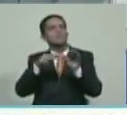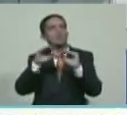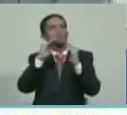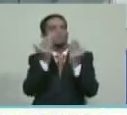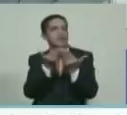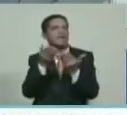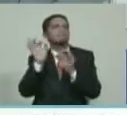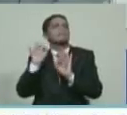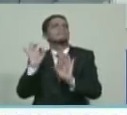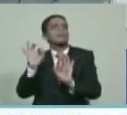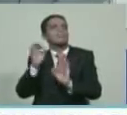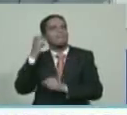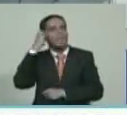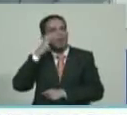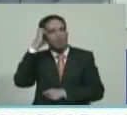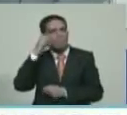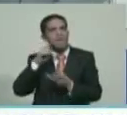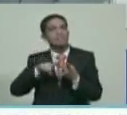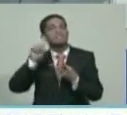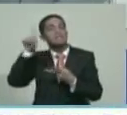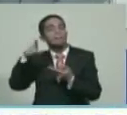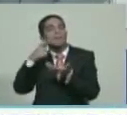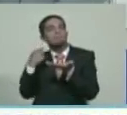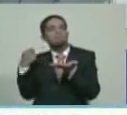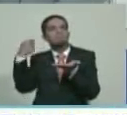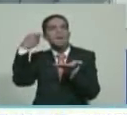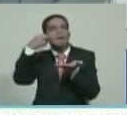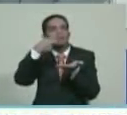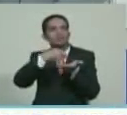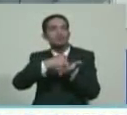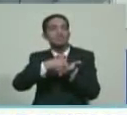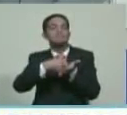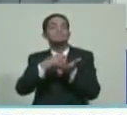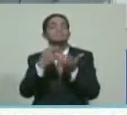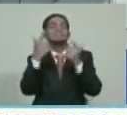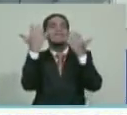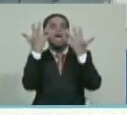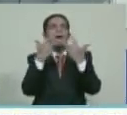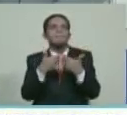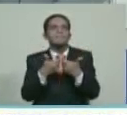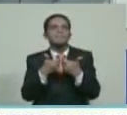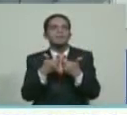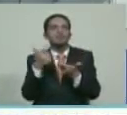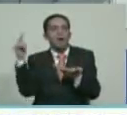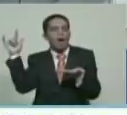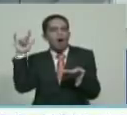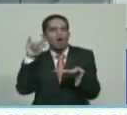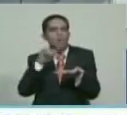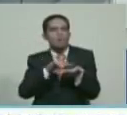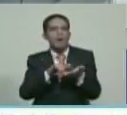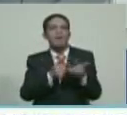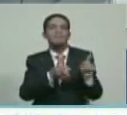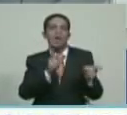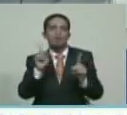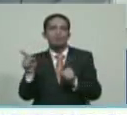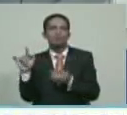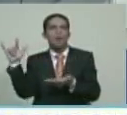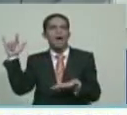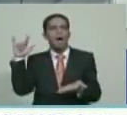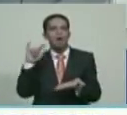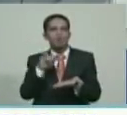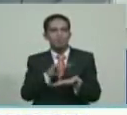y una inversión y administración aeroportuaria de algunos aeropuertos